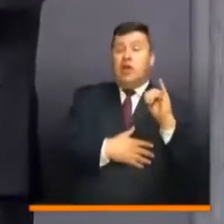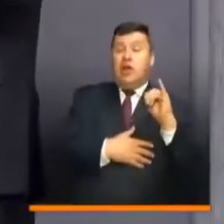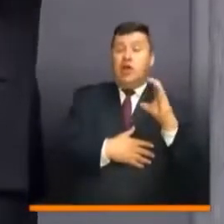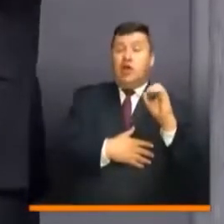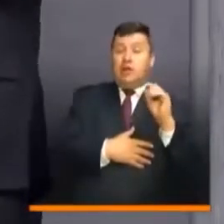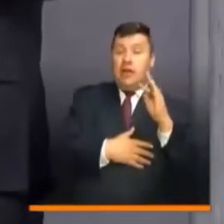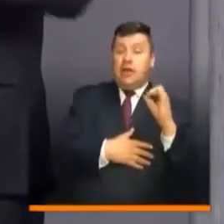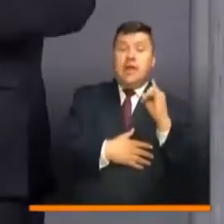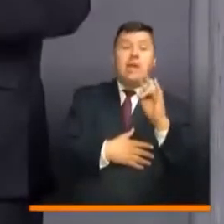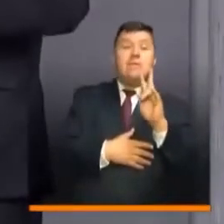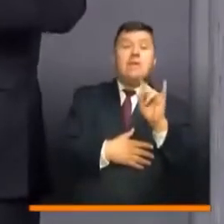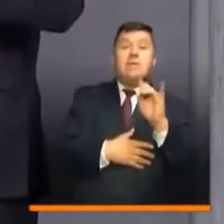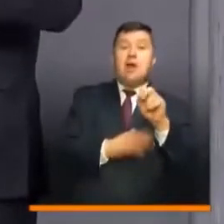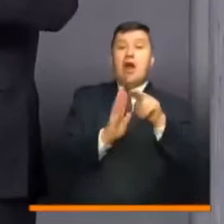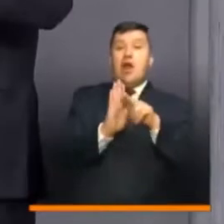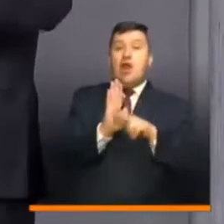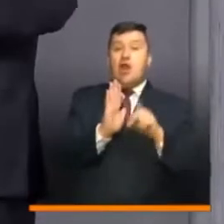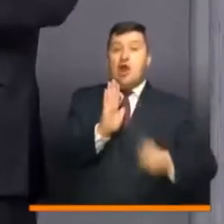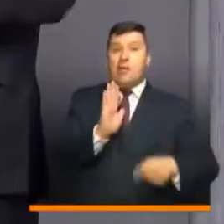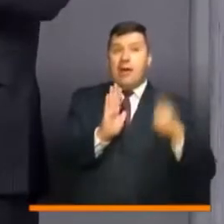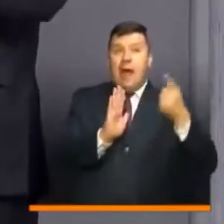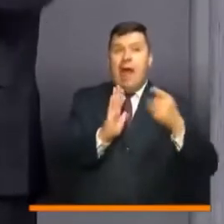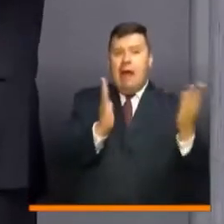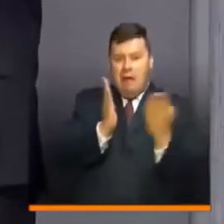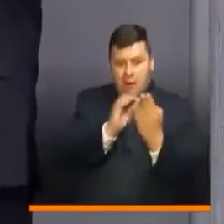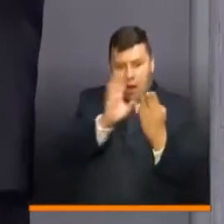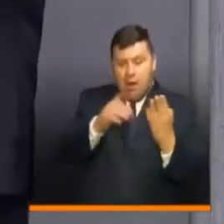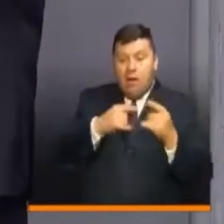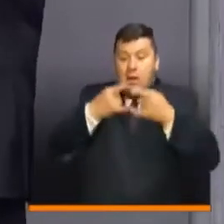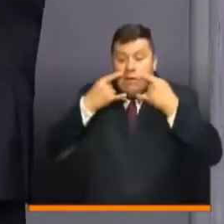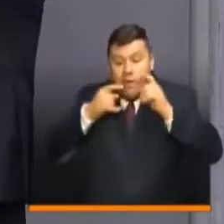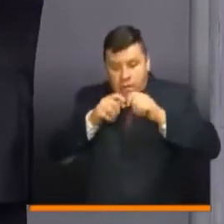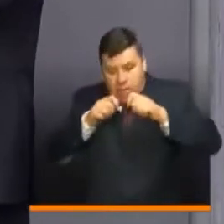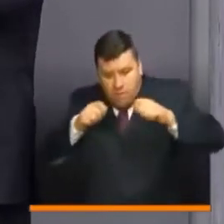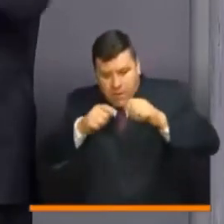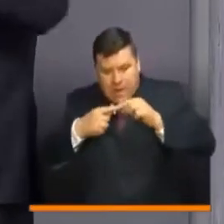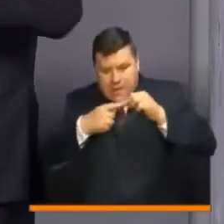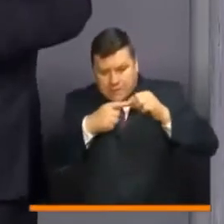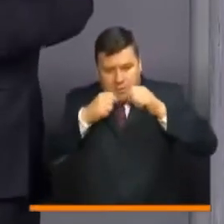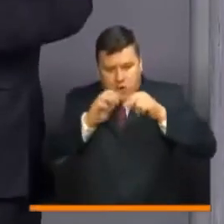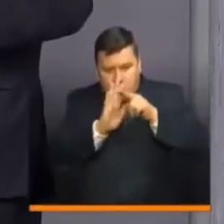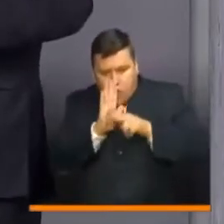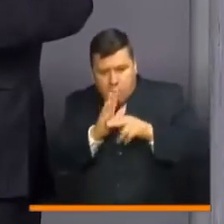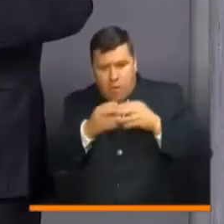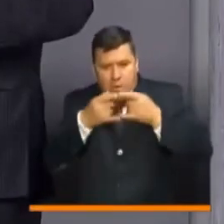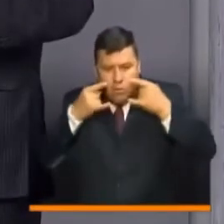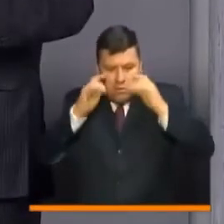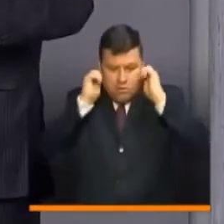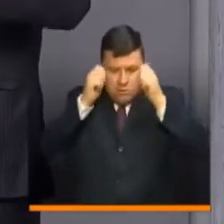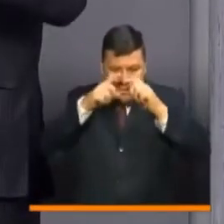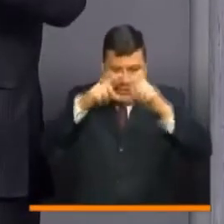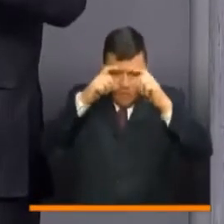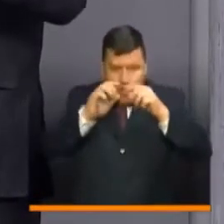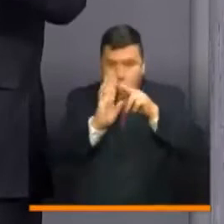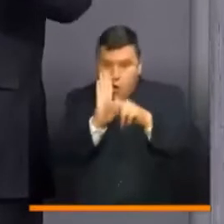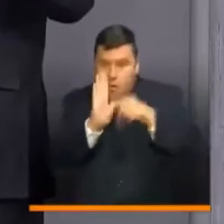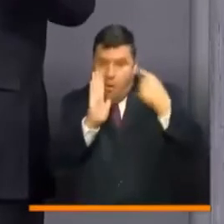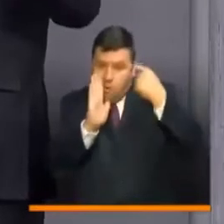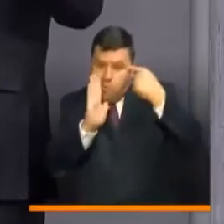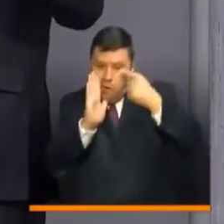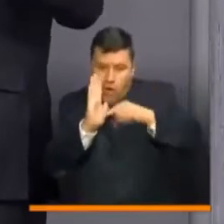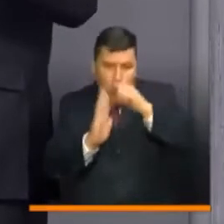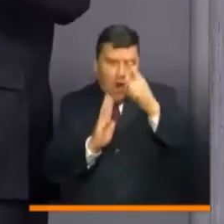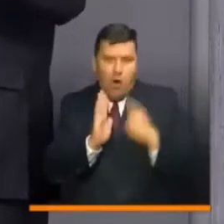invima para que las normas técnicas estén suficientemente claro para proveedores internacionales y para proveedores nacionales y hemos hecho varios